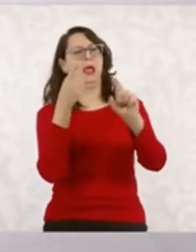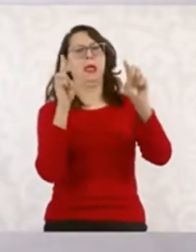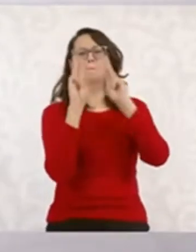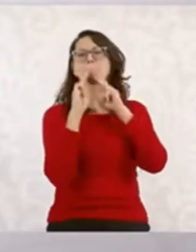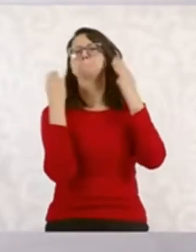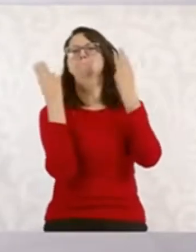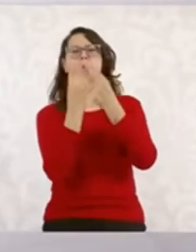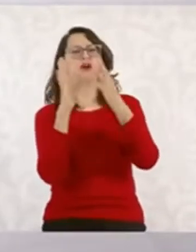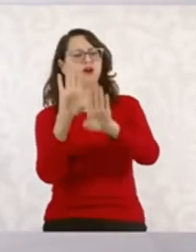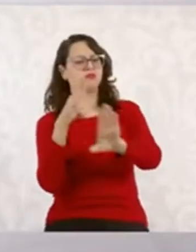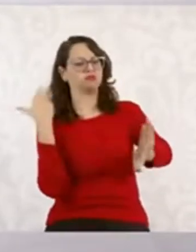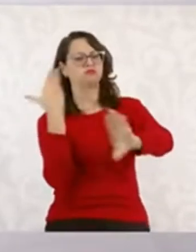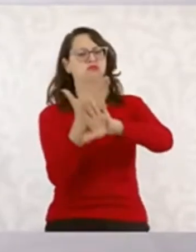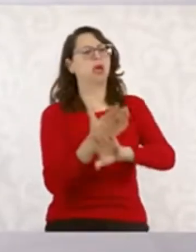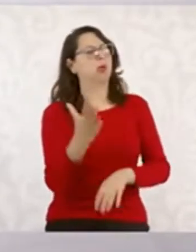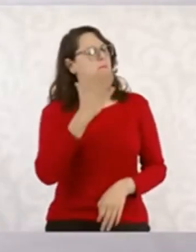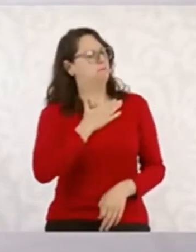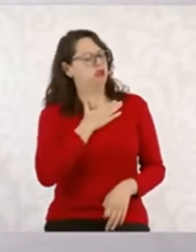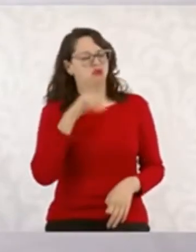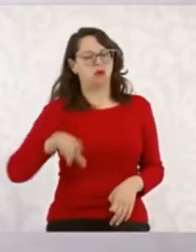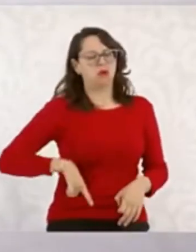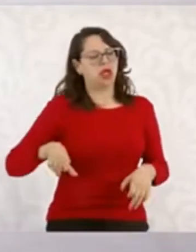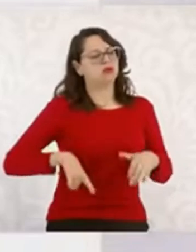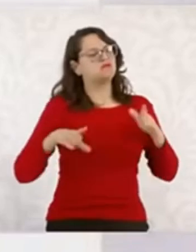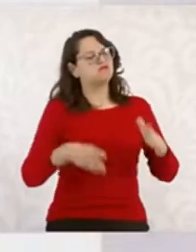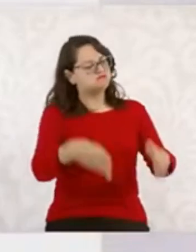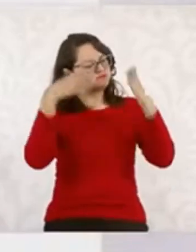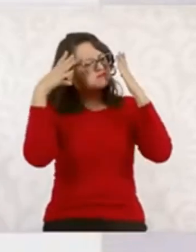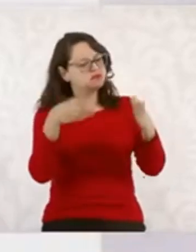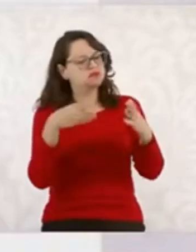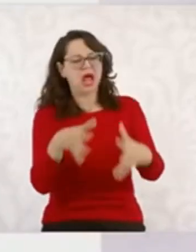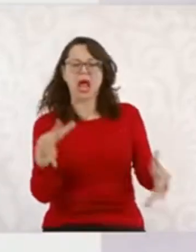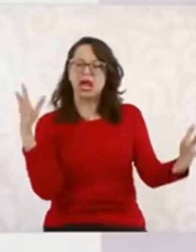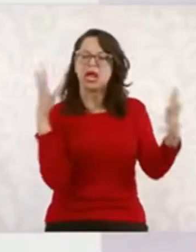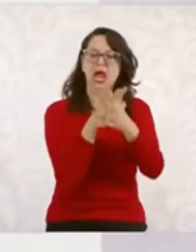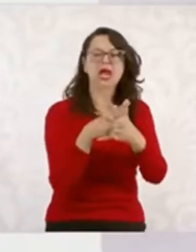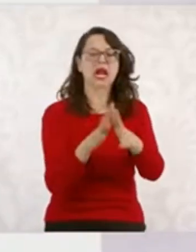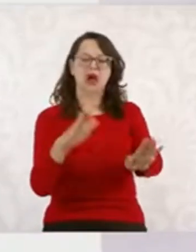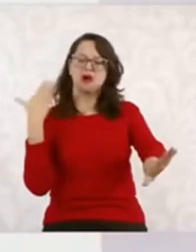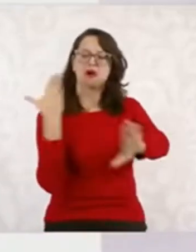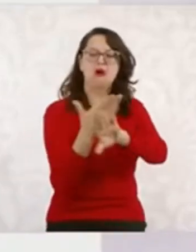Entonces, mi gobierno se va a dedicar a la guerra contra el narco.